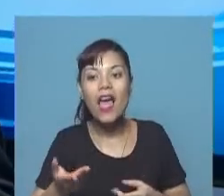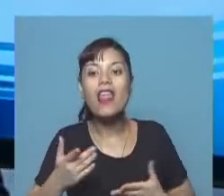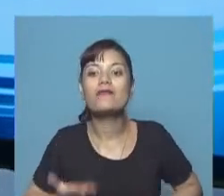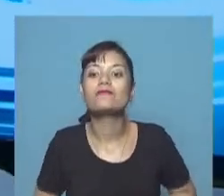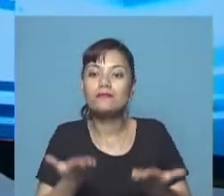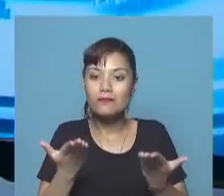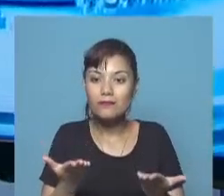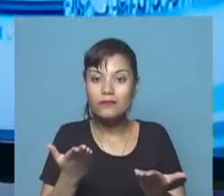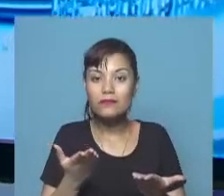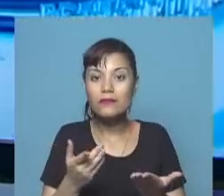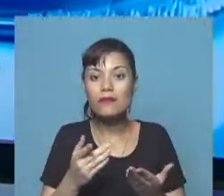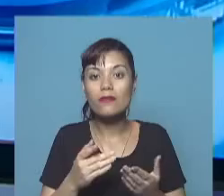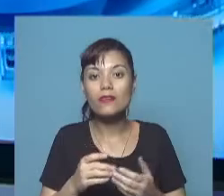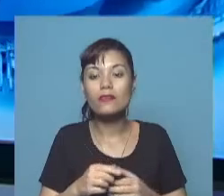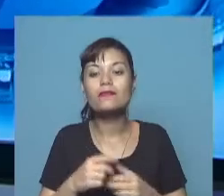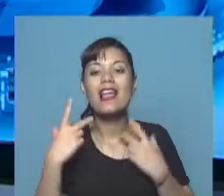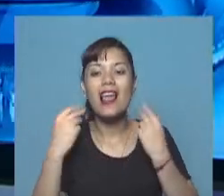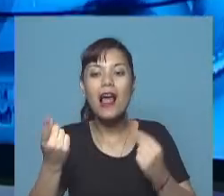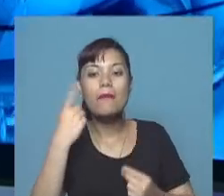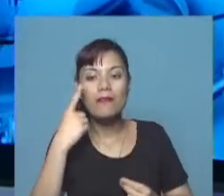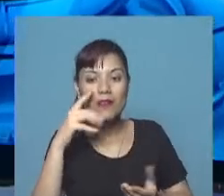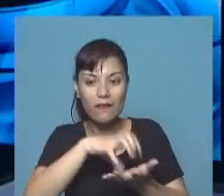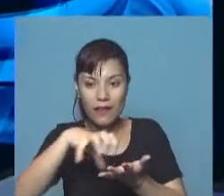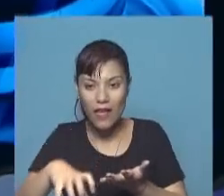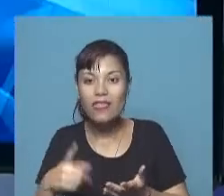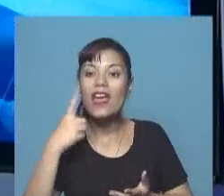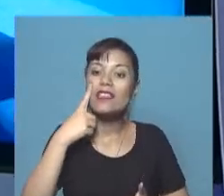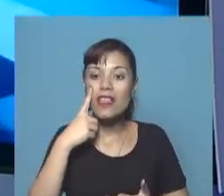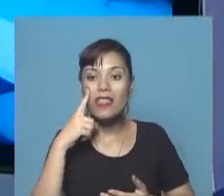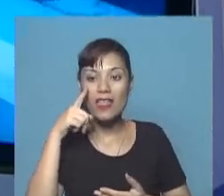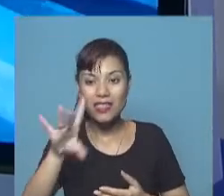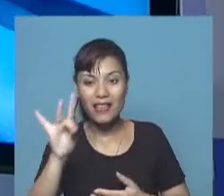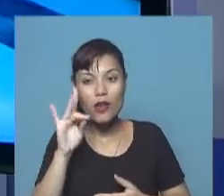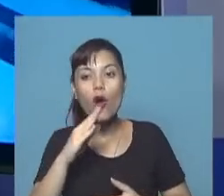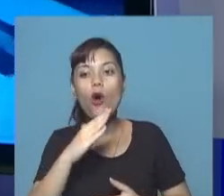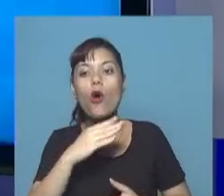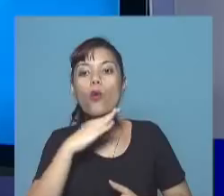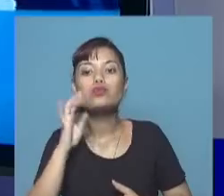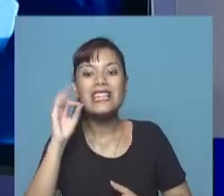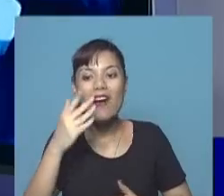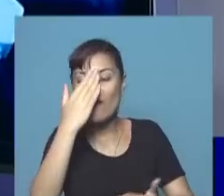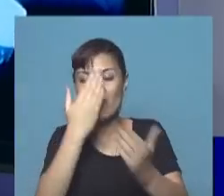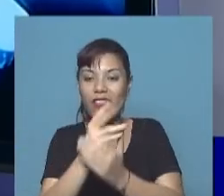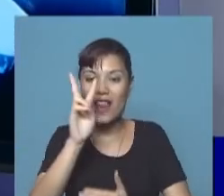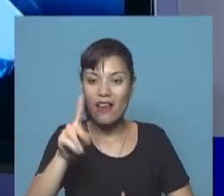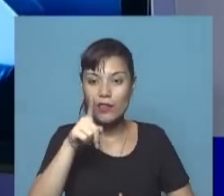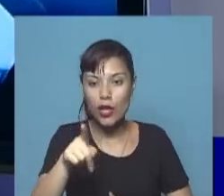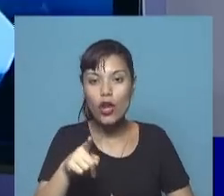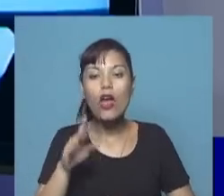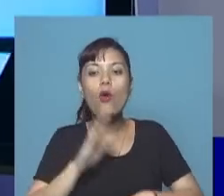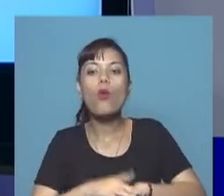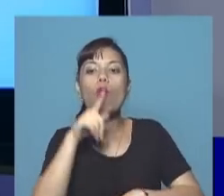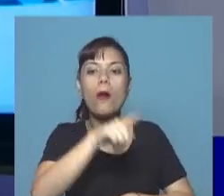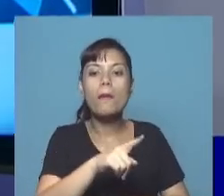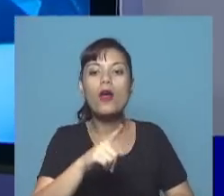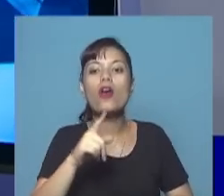adelante un censo. Claro, reclaman viviendas. El intendente electo, Gustavo Menéndez, de Frente para la Victoria, culpó al